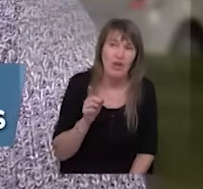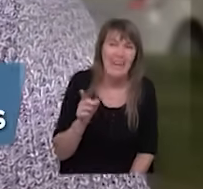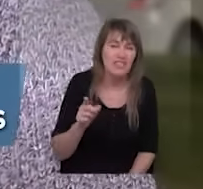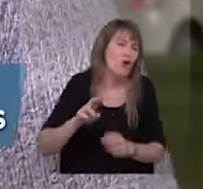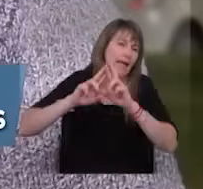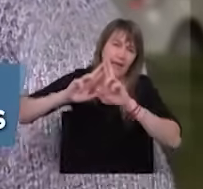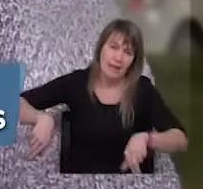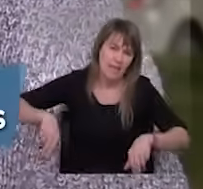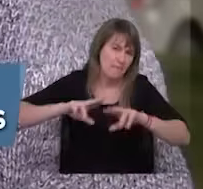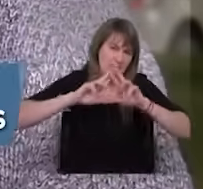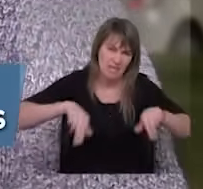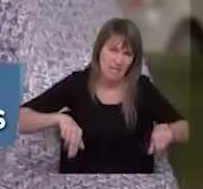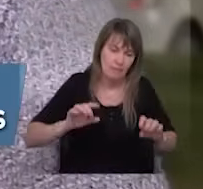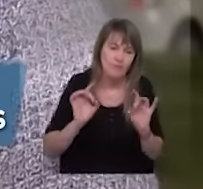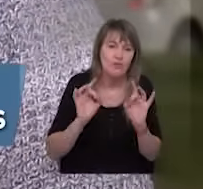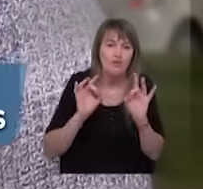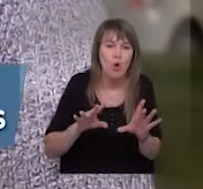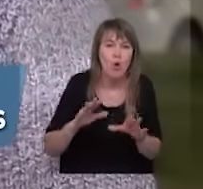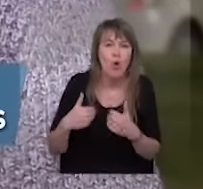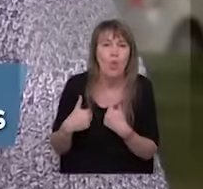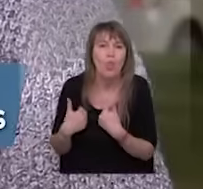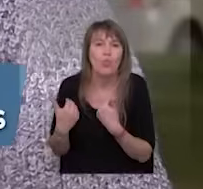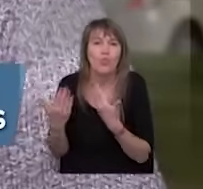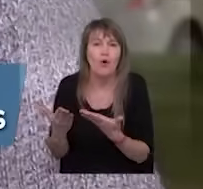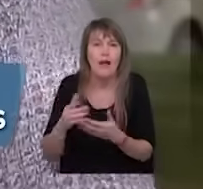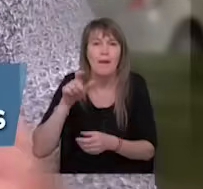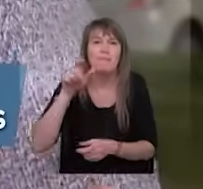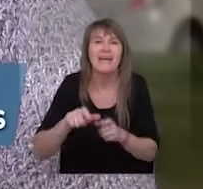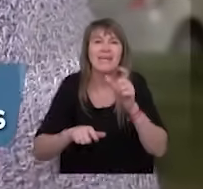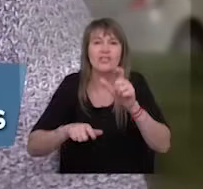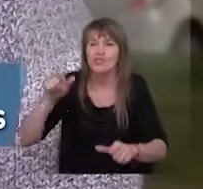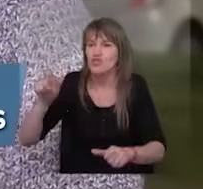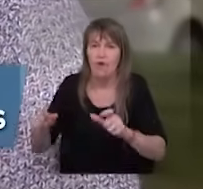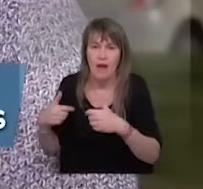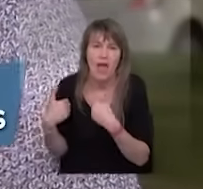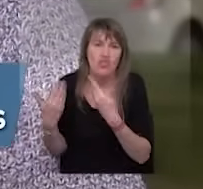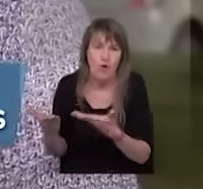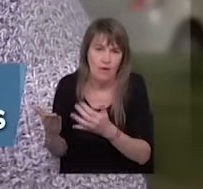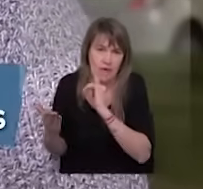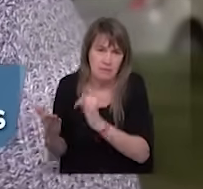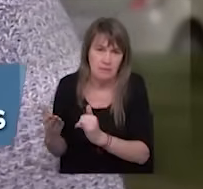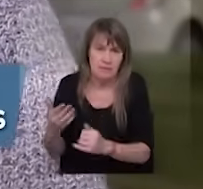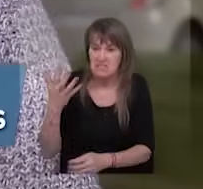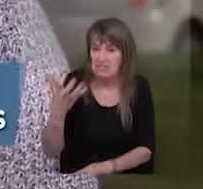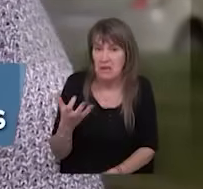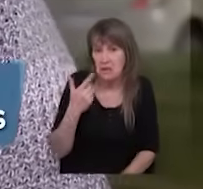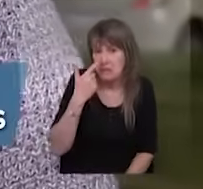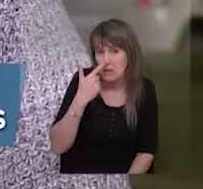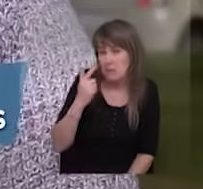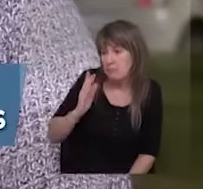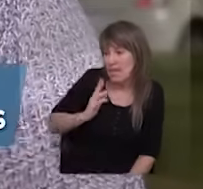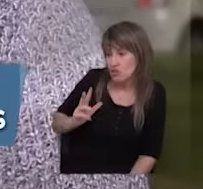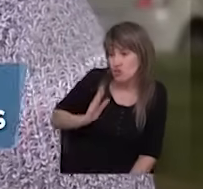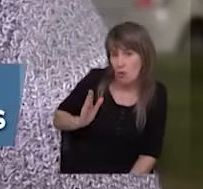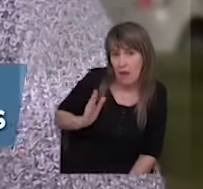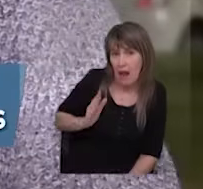eliminar y que solamente puedan donar las personas decir quies son tienen determinado interés en donar a los partidos políticos